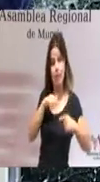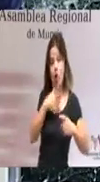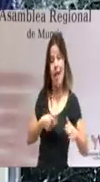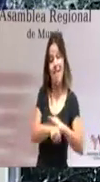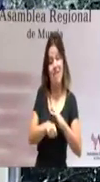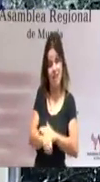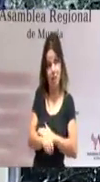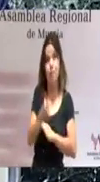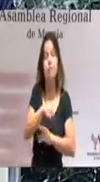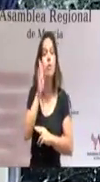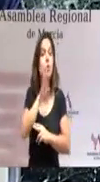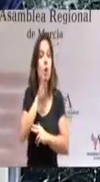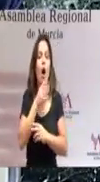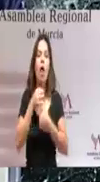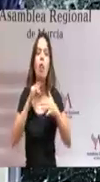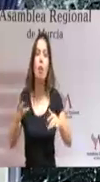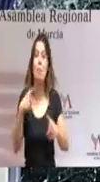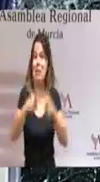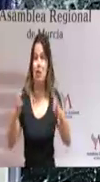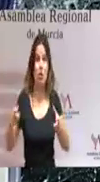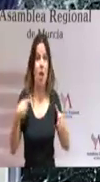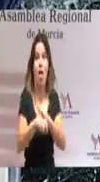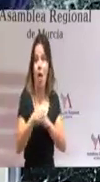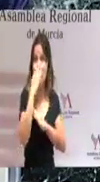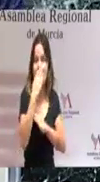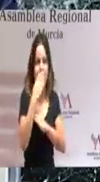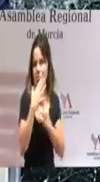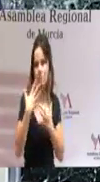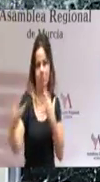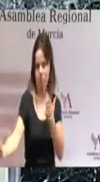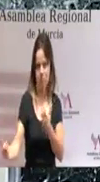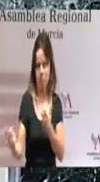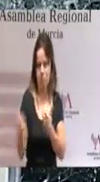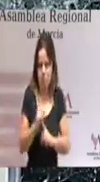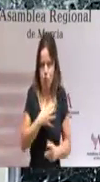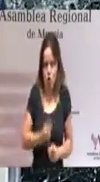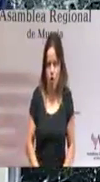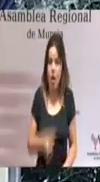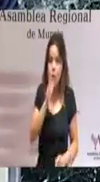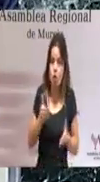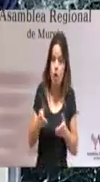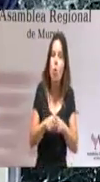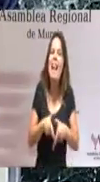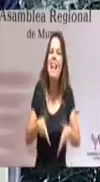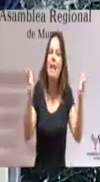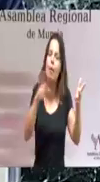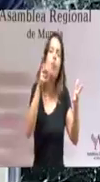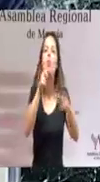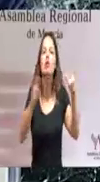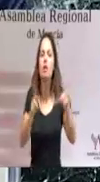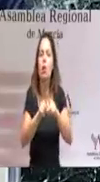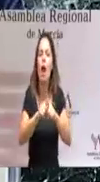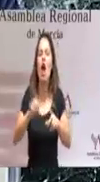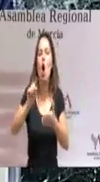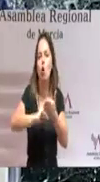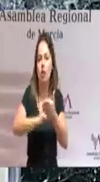inversiones, la corrupción ahuyenta a los inversores honestos, con lo que el camino queda libre para los que inflan